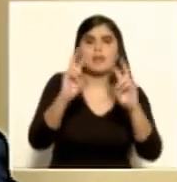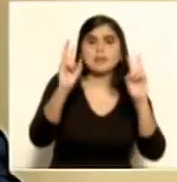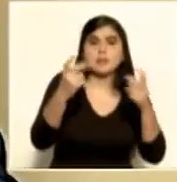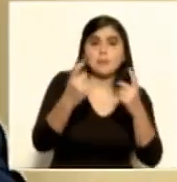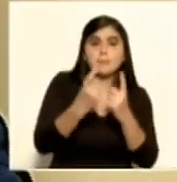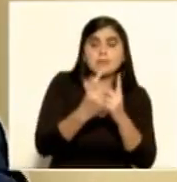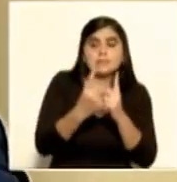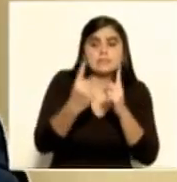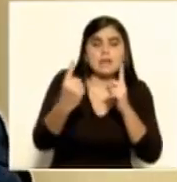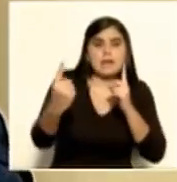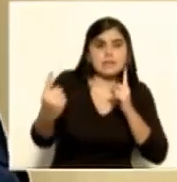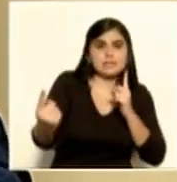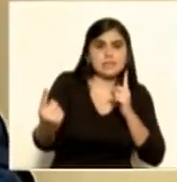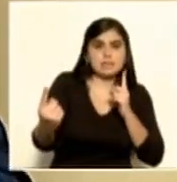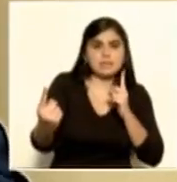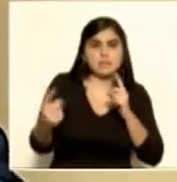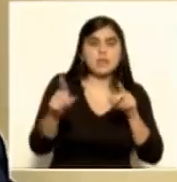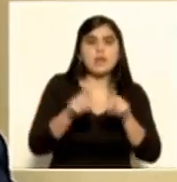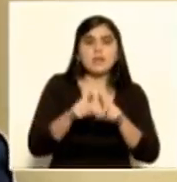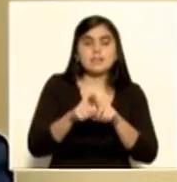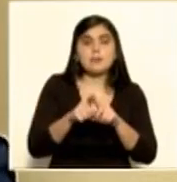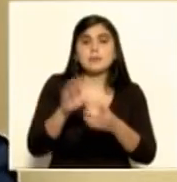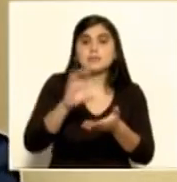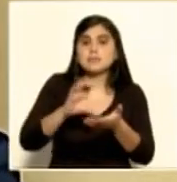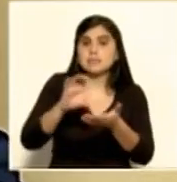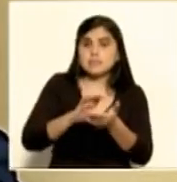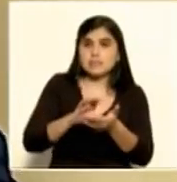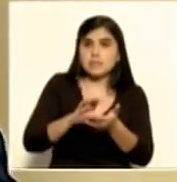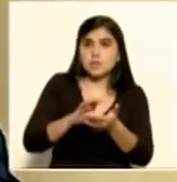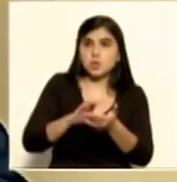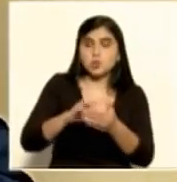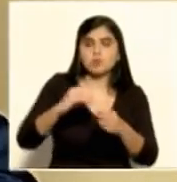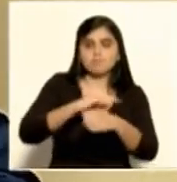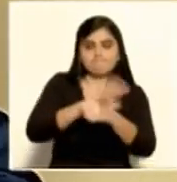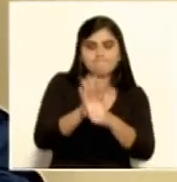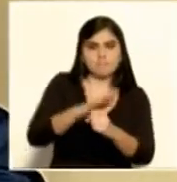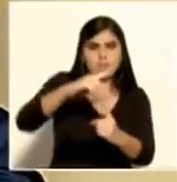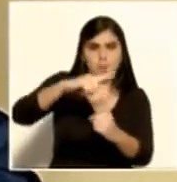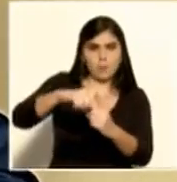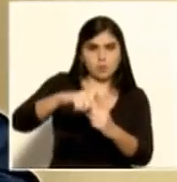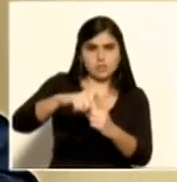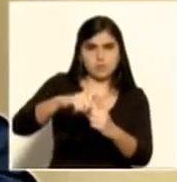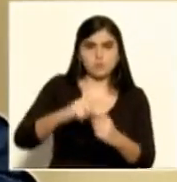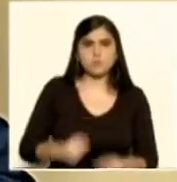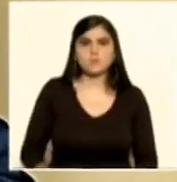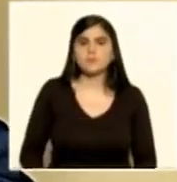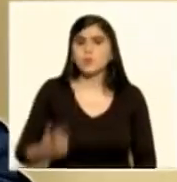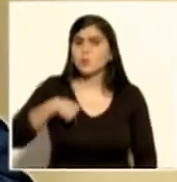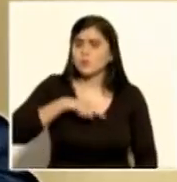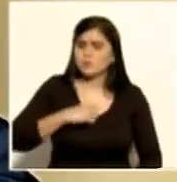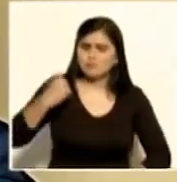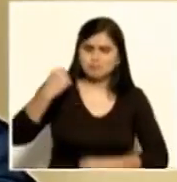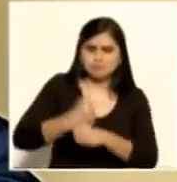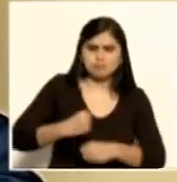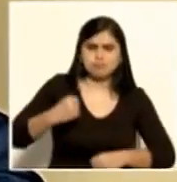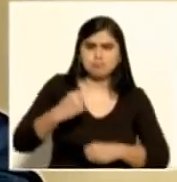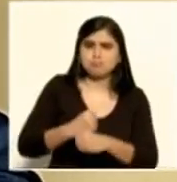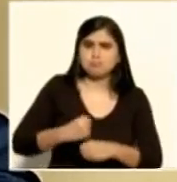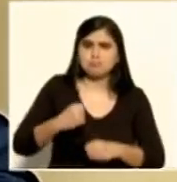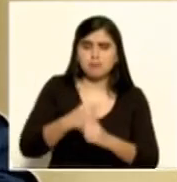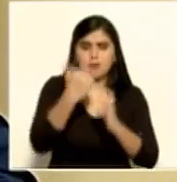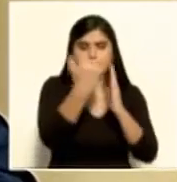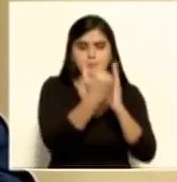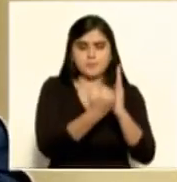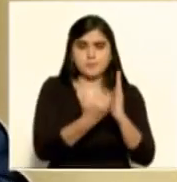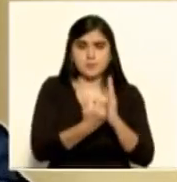y el aislamiento de los centros de contención de casos positivos. Estamos trabajando muy fuerte un protocolo a nivel de los comités